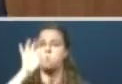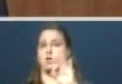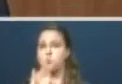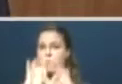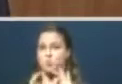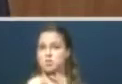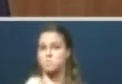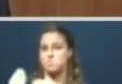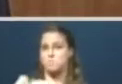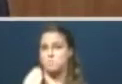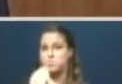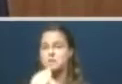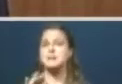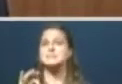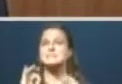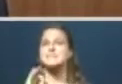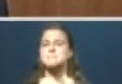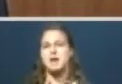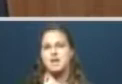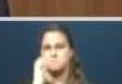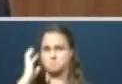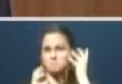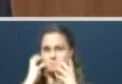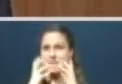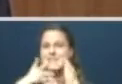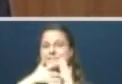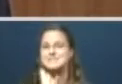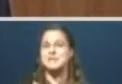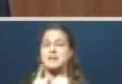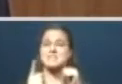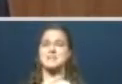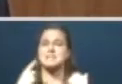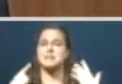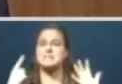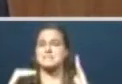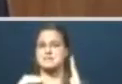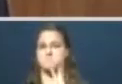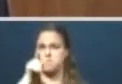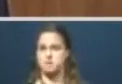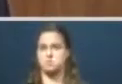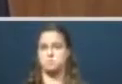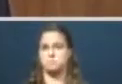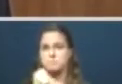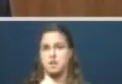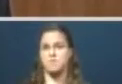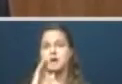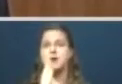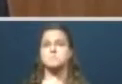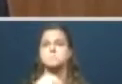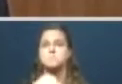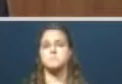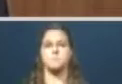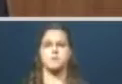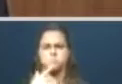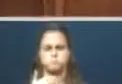ayudas acopladas se dirijan a la ganadería lo que permitirá que 36.000 ganaderos de castilla y león' se beneficien de más de 600 millones de